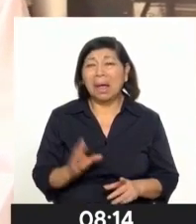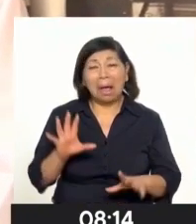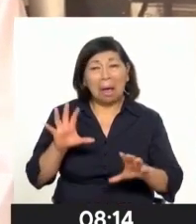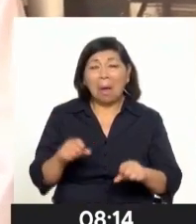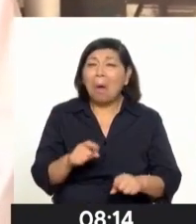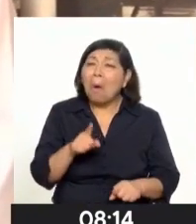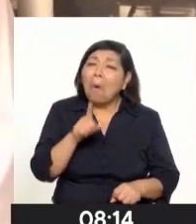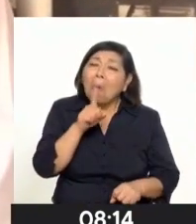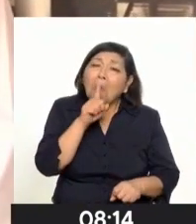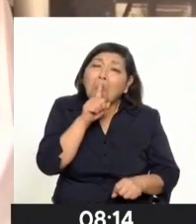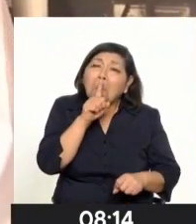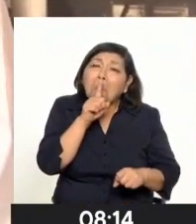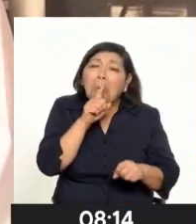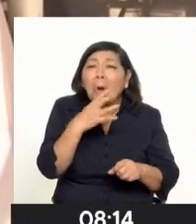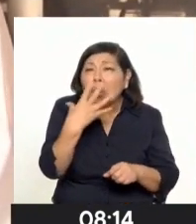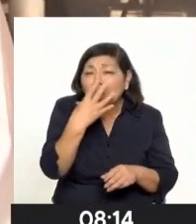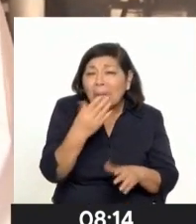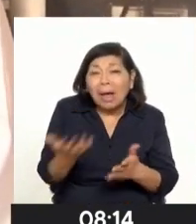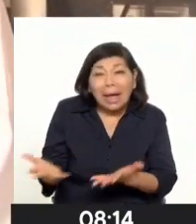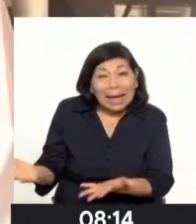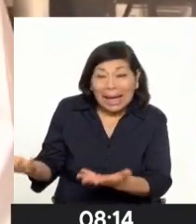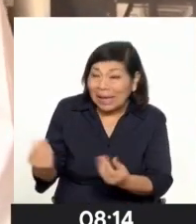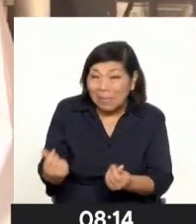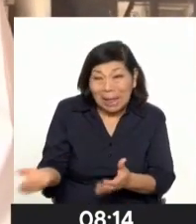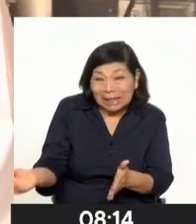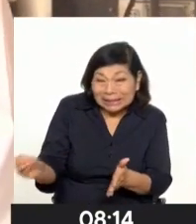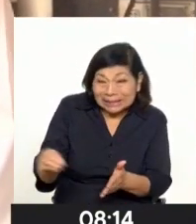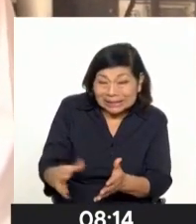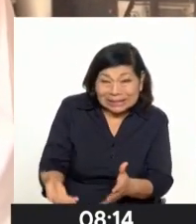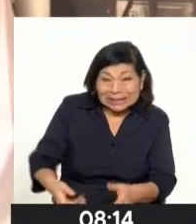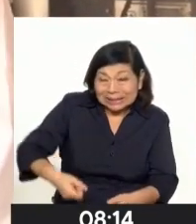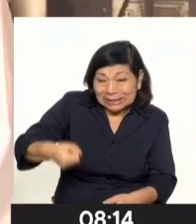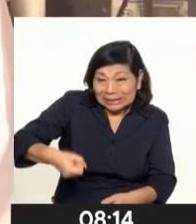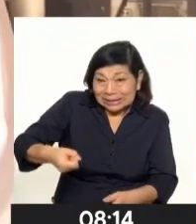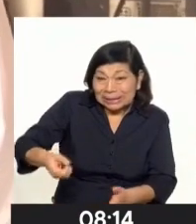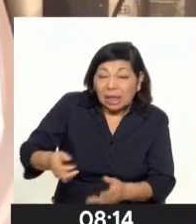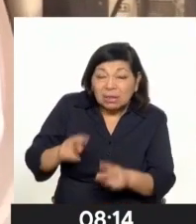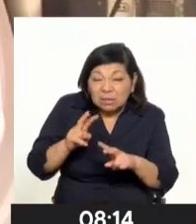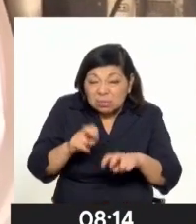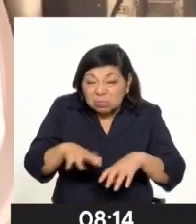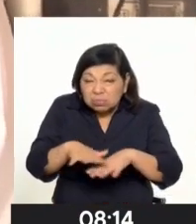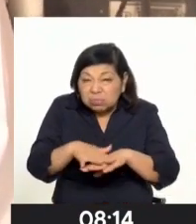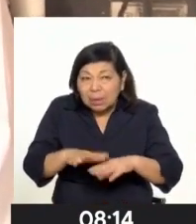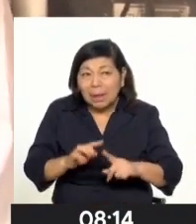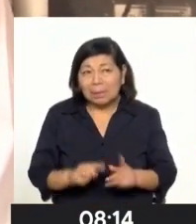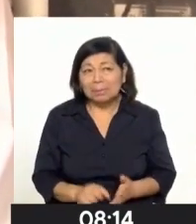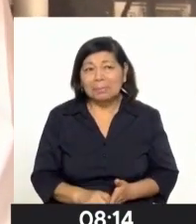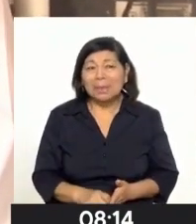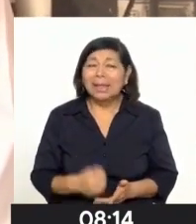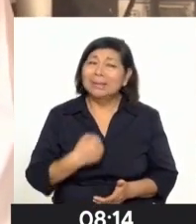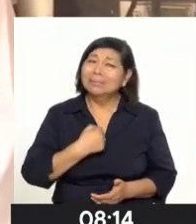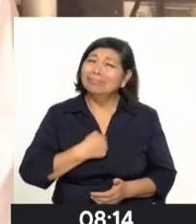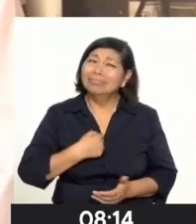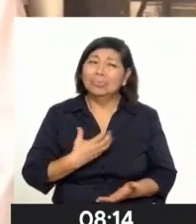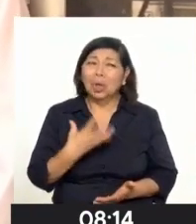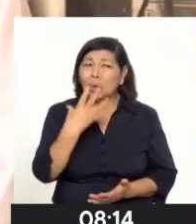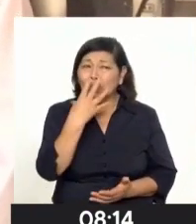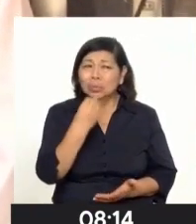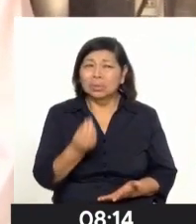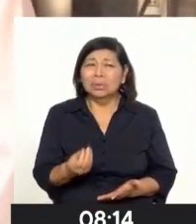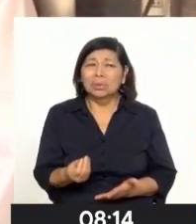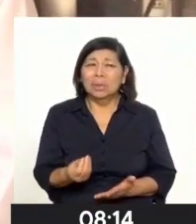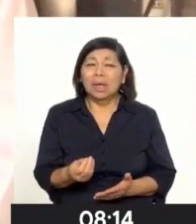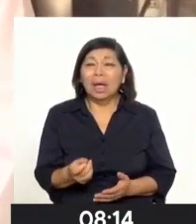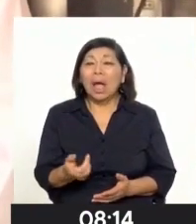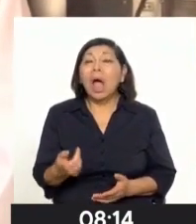atraparlo Y en este caso este lo trajimos inmediatamente en el kennel para hacer los análisis y que bueno Lamentablemente El zorro ha